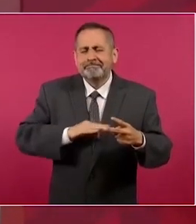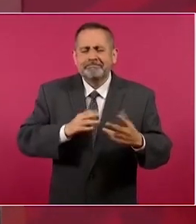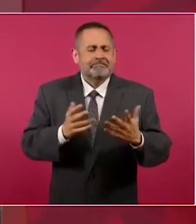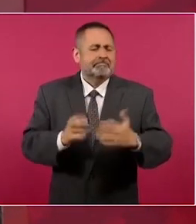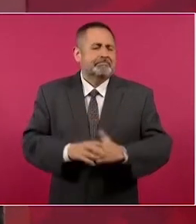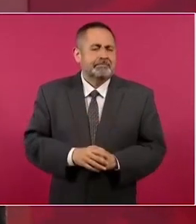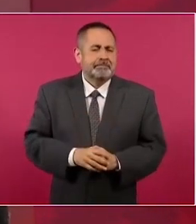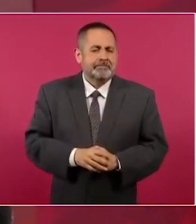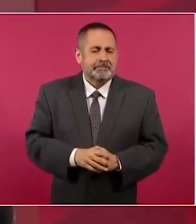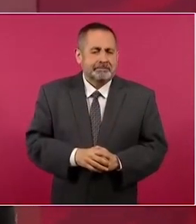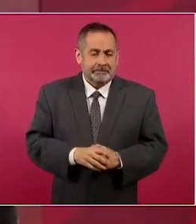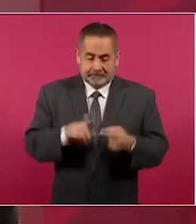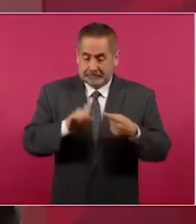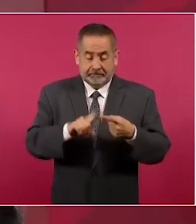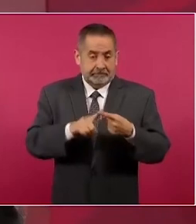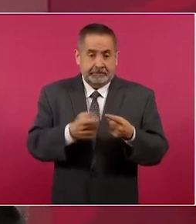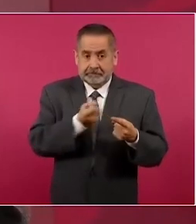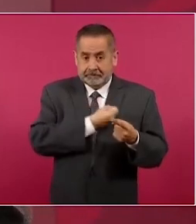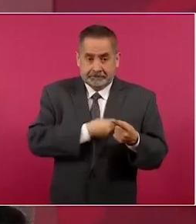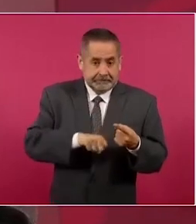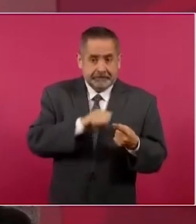Pero con la salud,